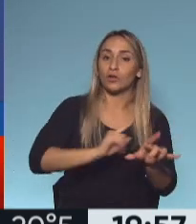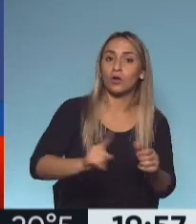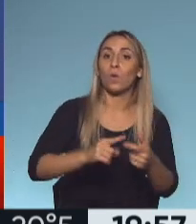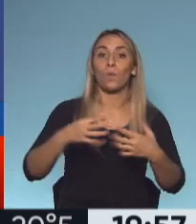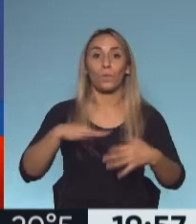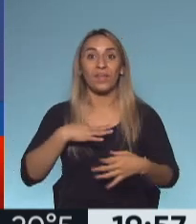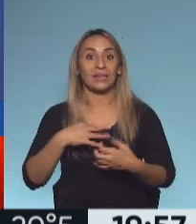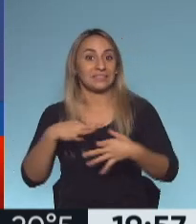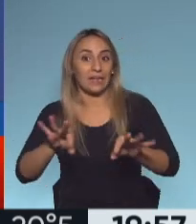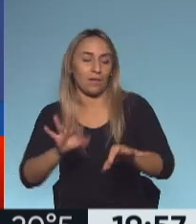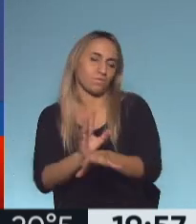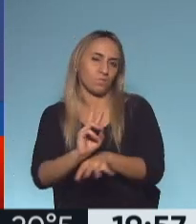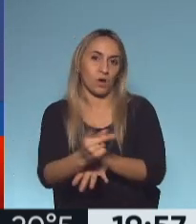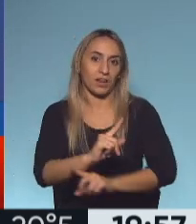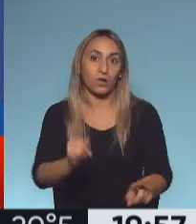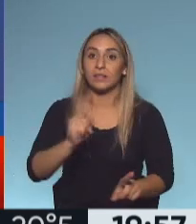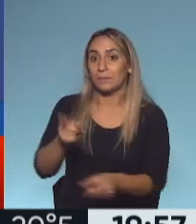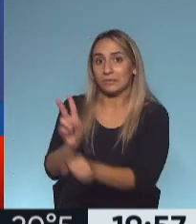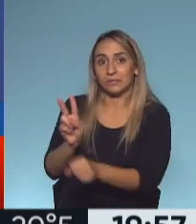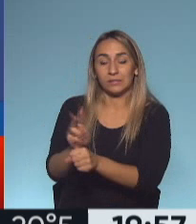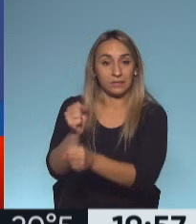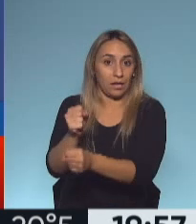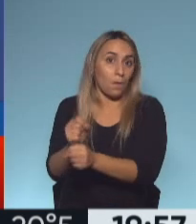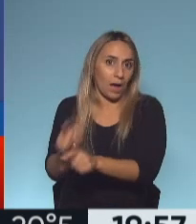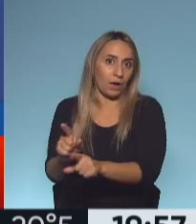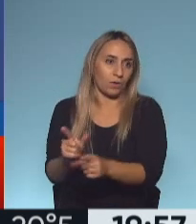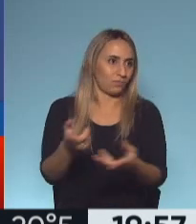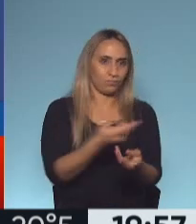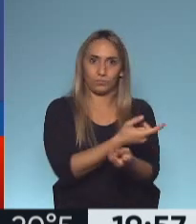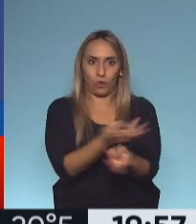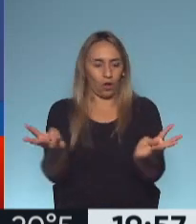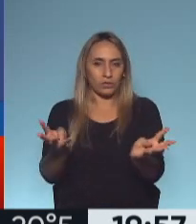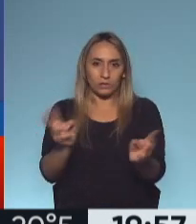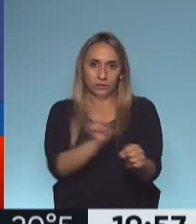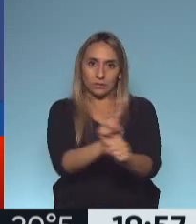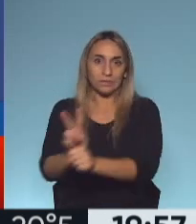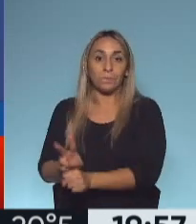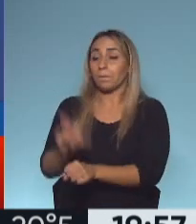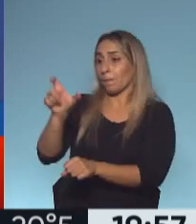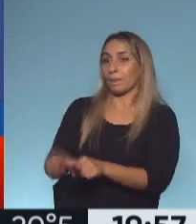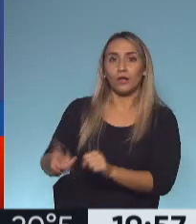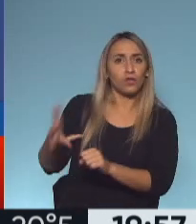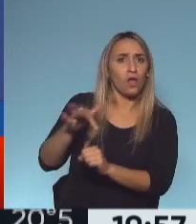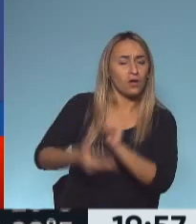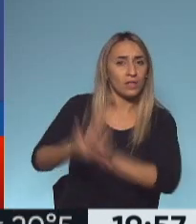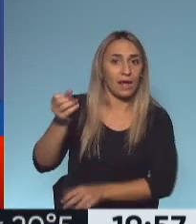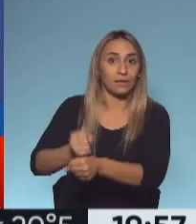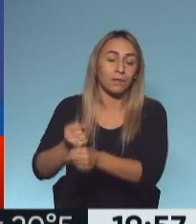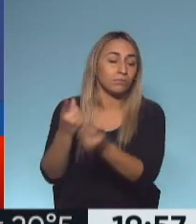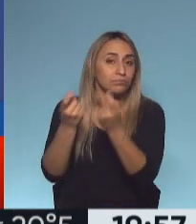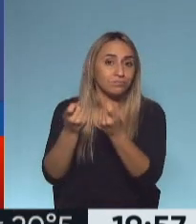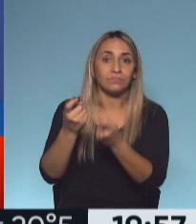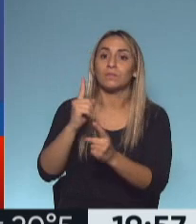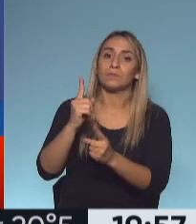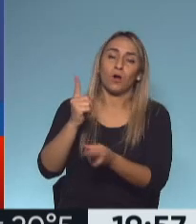actividad del trabajo de los argentinos. O sea, una persona que va a trabajar todos los días, que requiere de su salario, de la